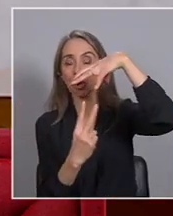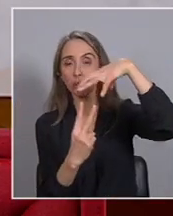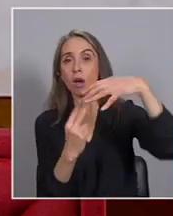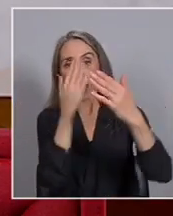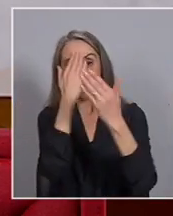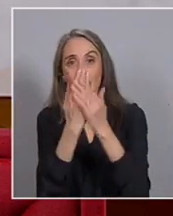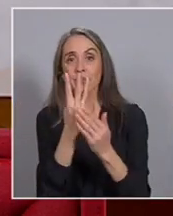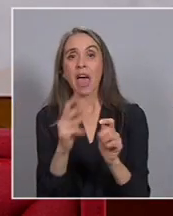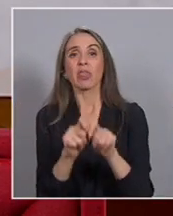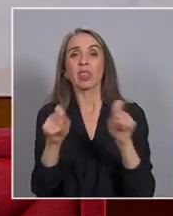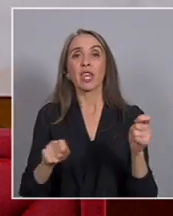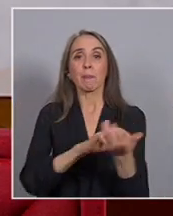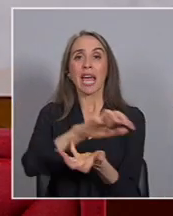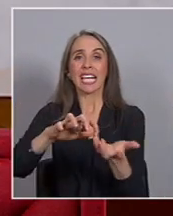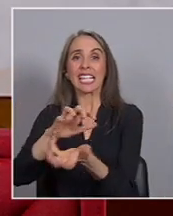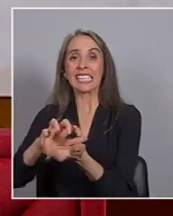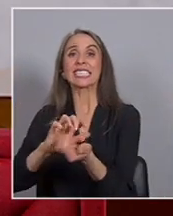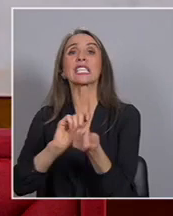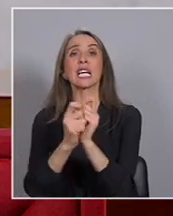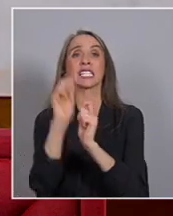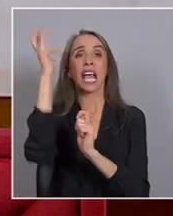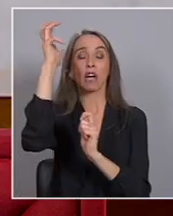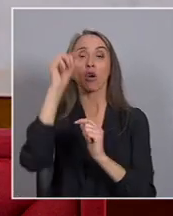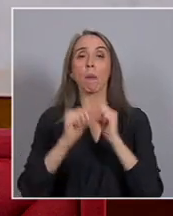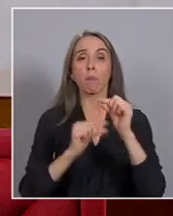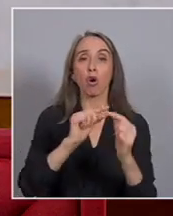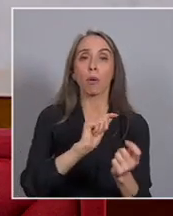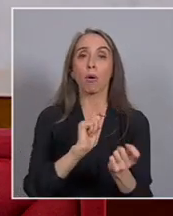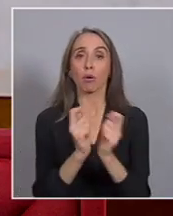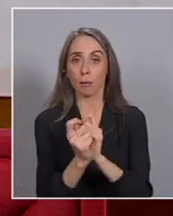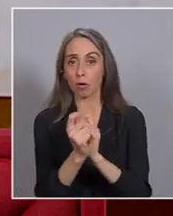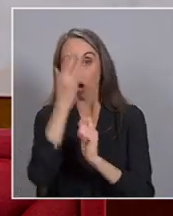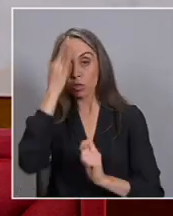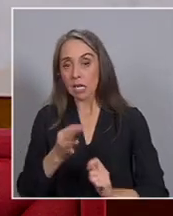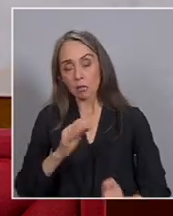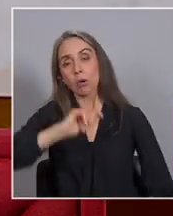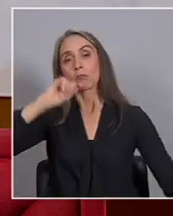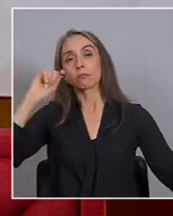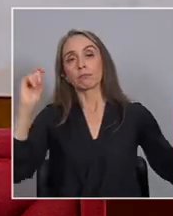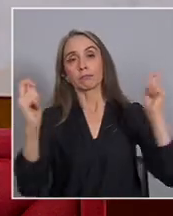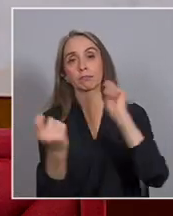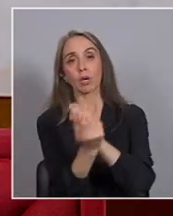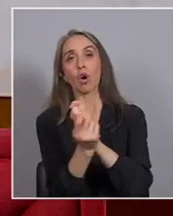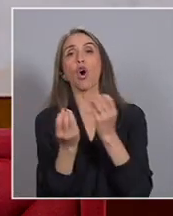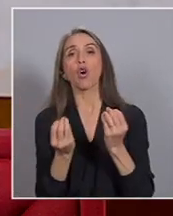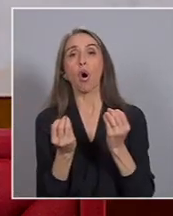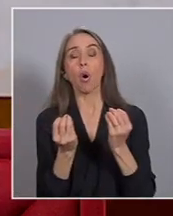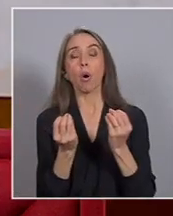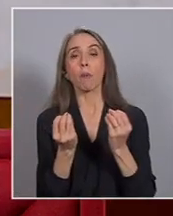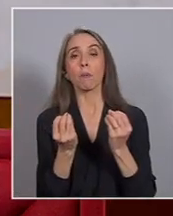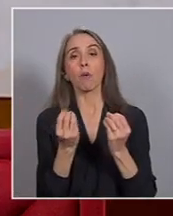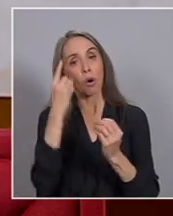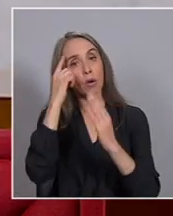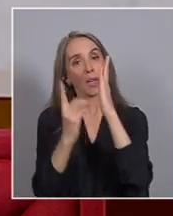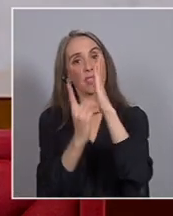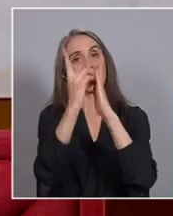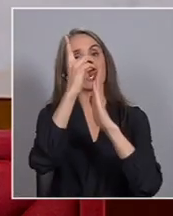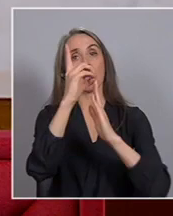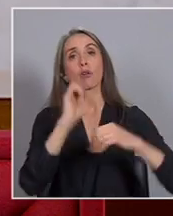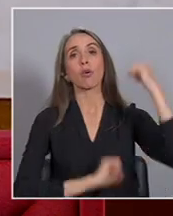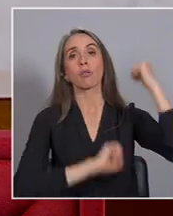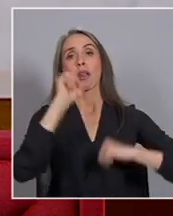triple crisis ecológica implica cambiar de manera gradual, pero decidida, el modo en que nos planteamos el desarrollo